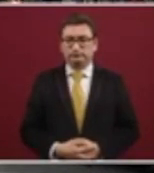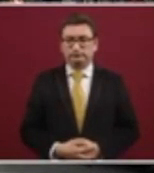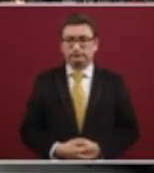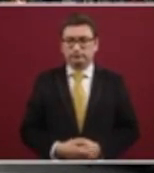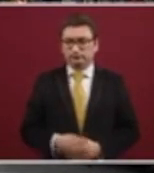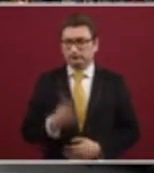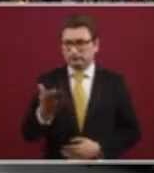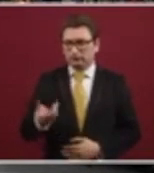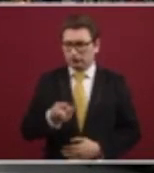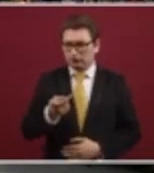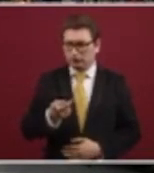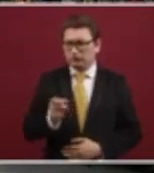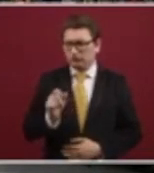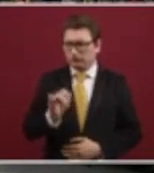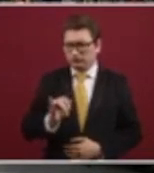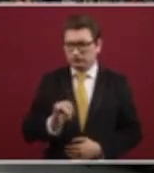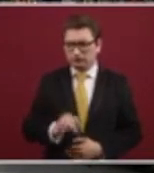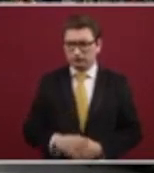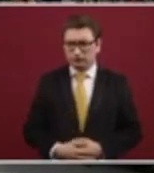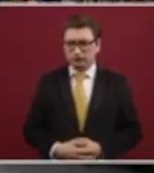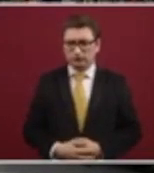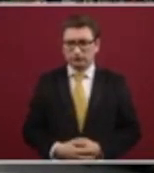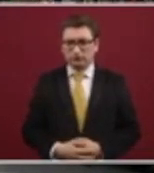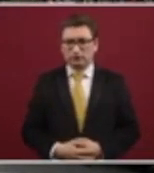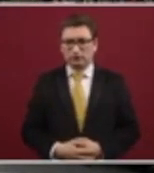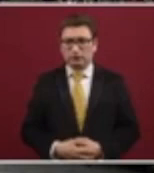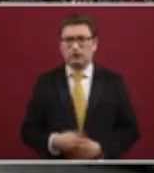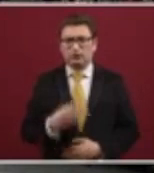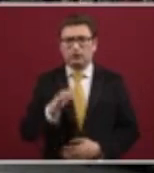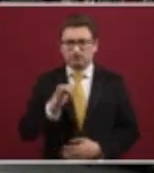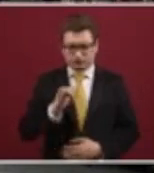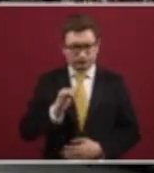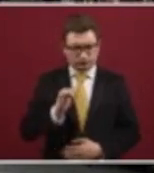¿Sí? ¿Por qué? Ah, ¿cómo no?